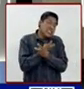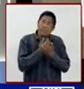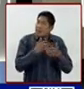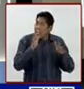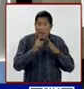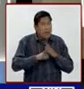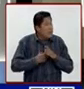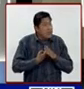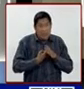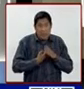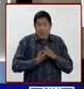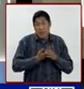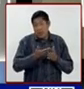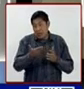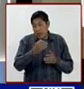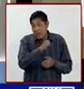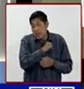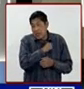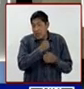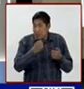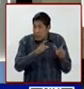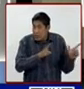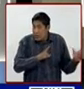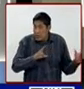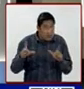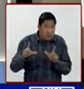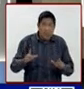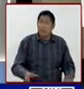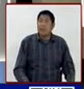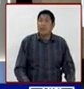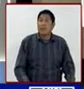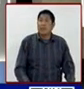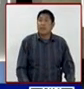arrancar, y por supuesto los devotos también están listos.